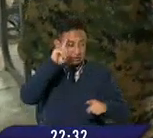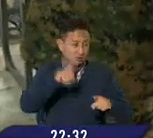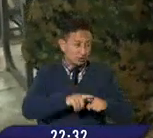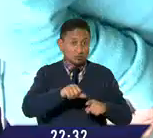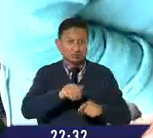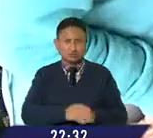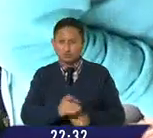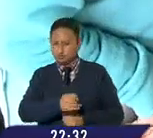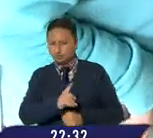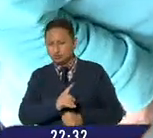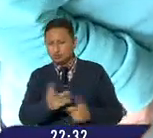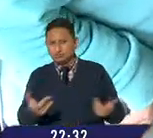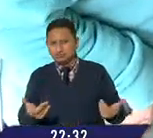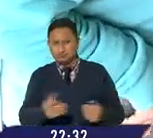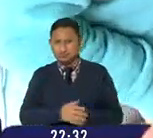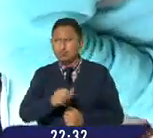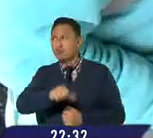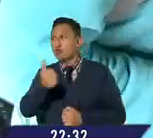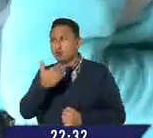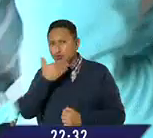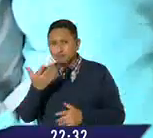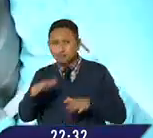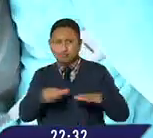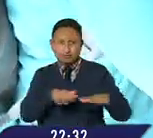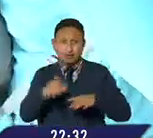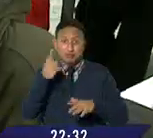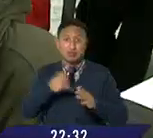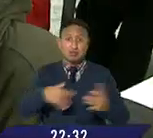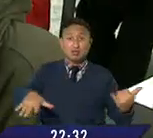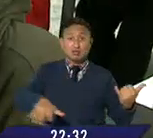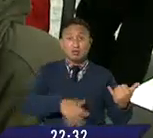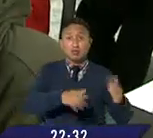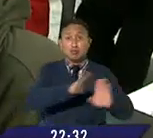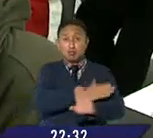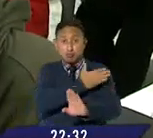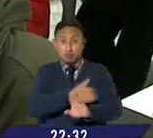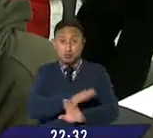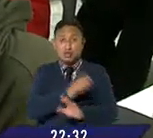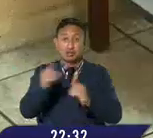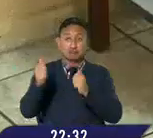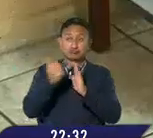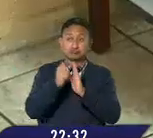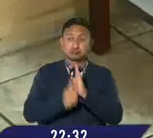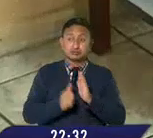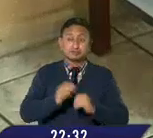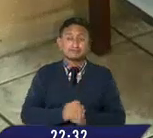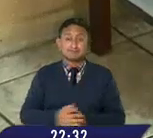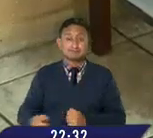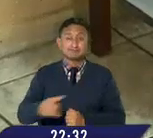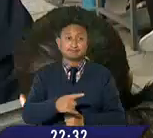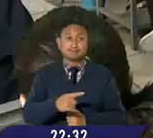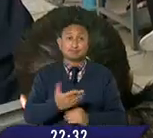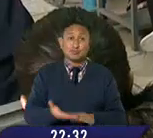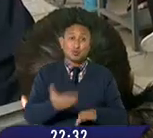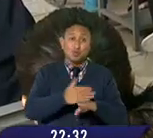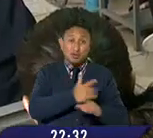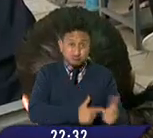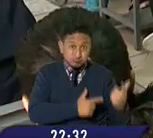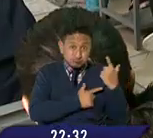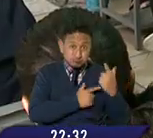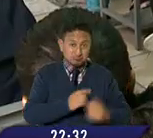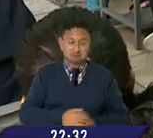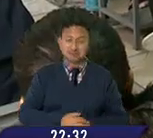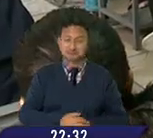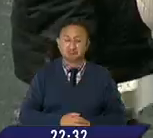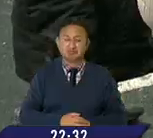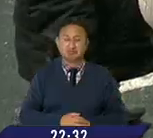deberían repotenciarse otras actividades, como la música y el arte, sin que eso signifique regresar a una premilitar, informó Javier